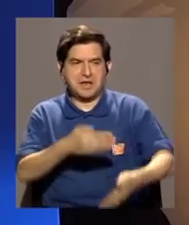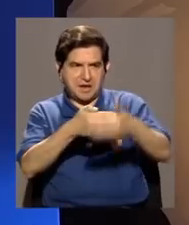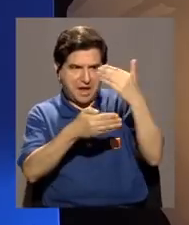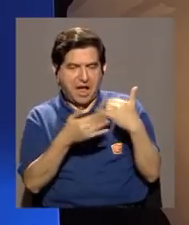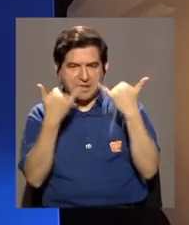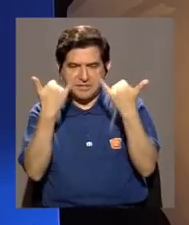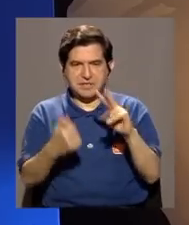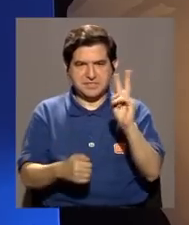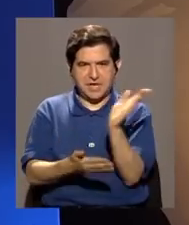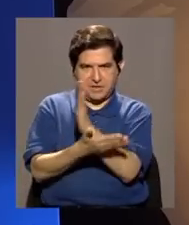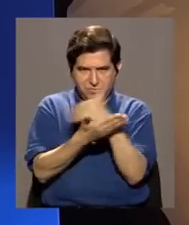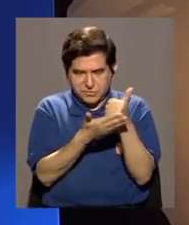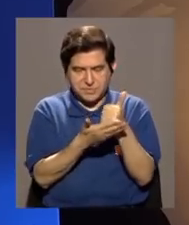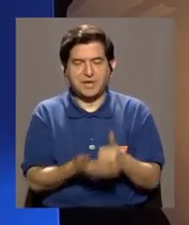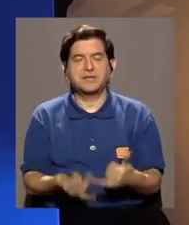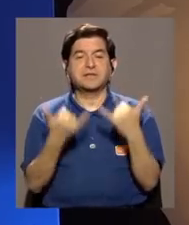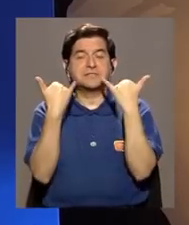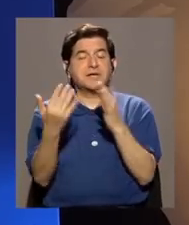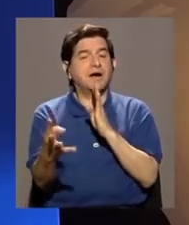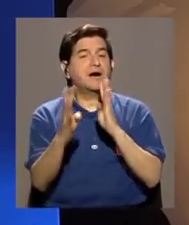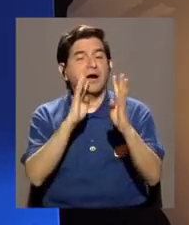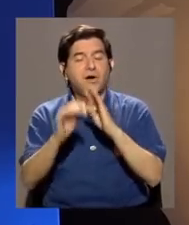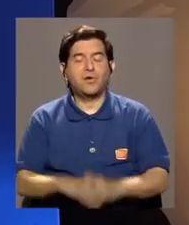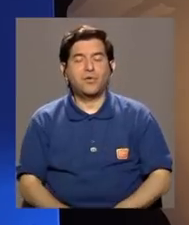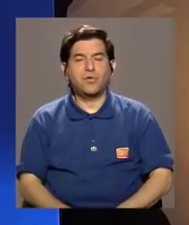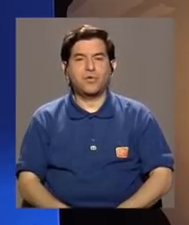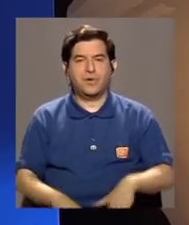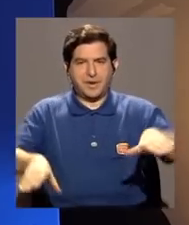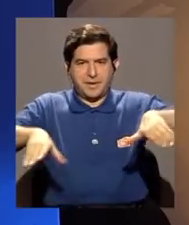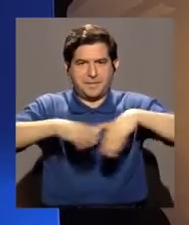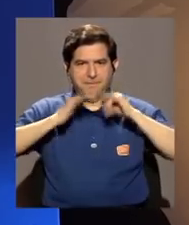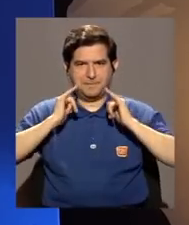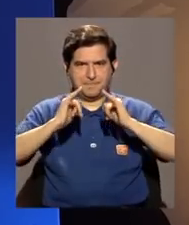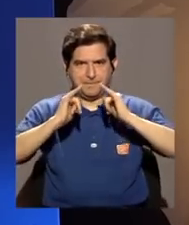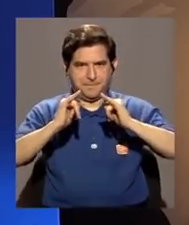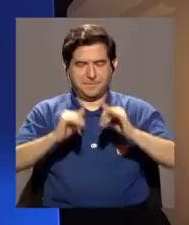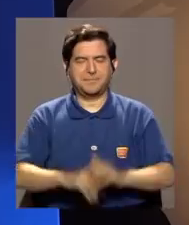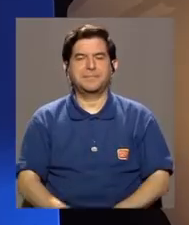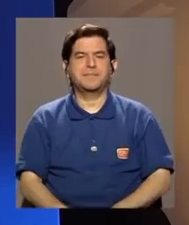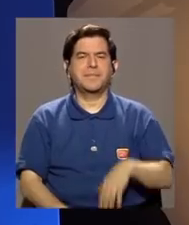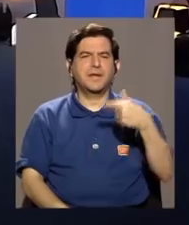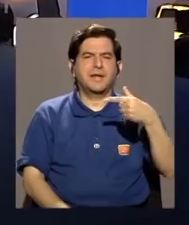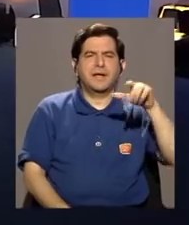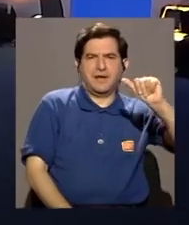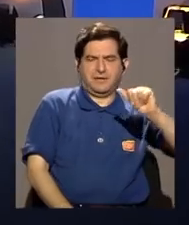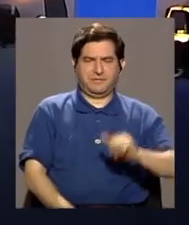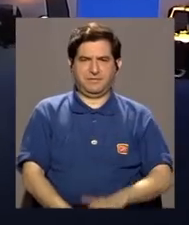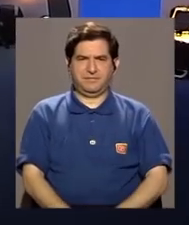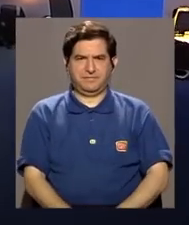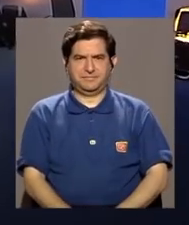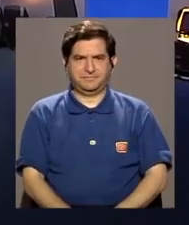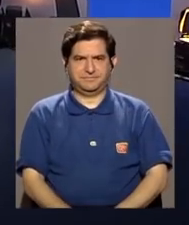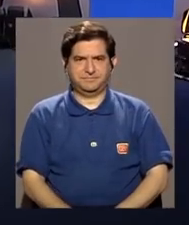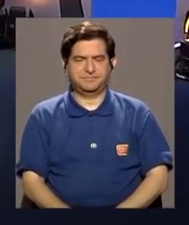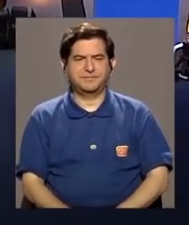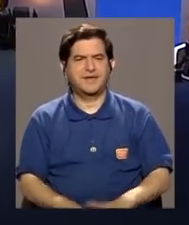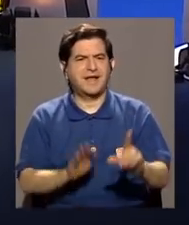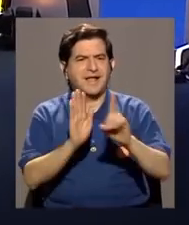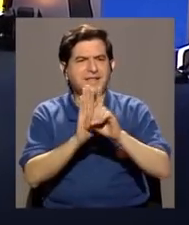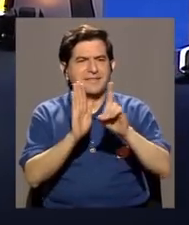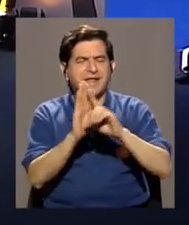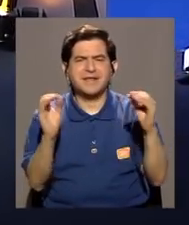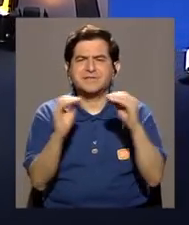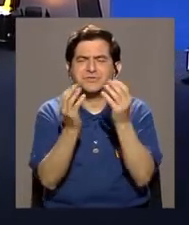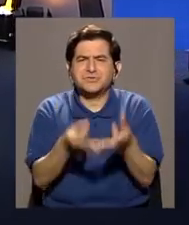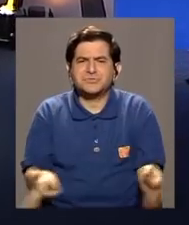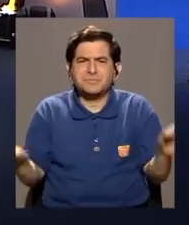ya lo dejamos en los pasados bloques y ahora vamos a hablar sobre matrimonio igualitario gabriela porque unos